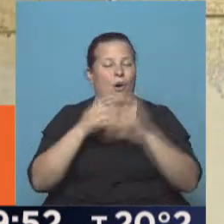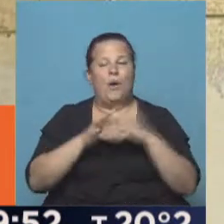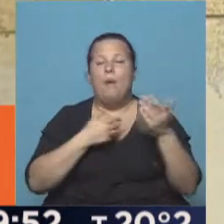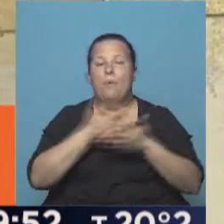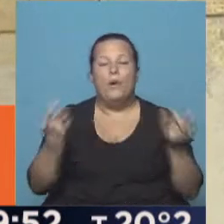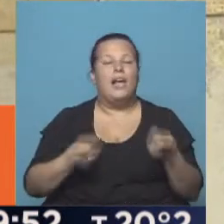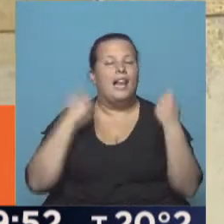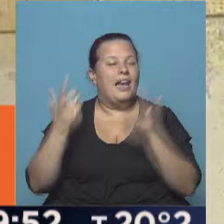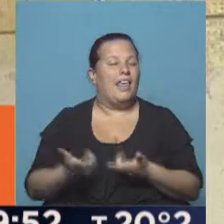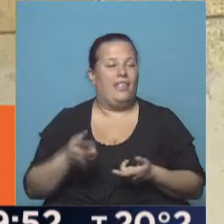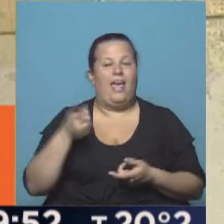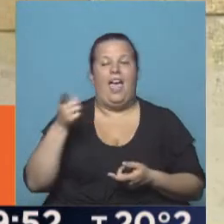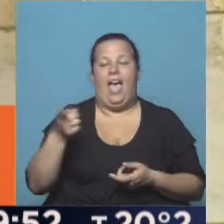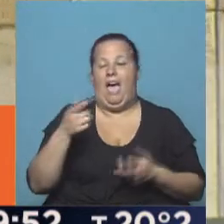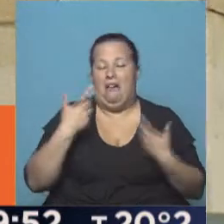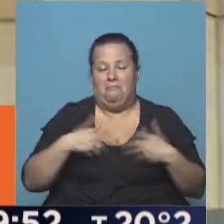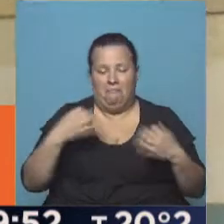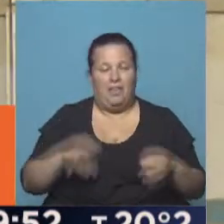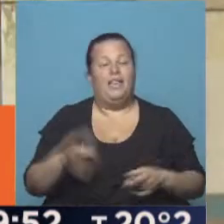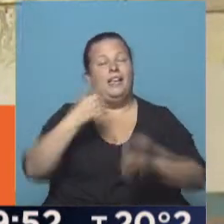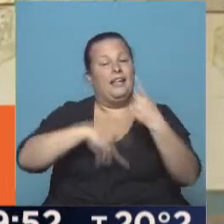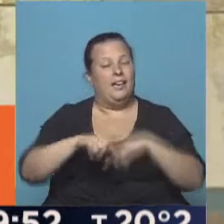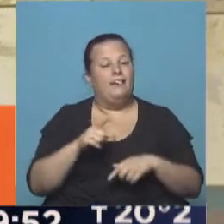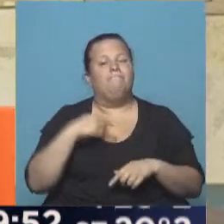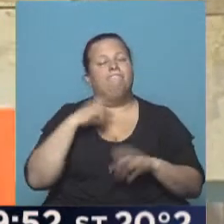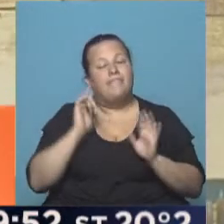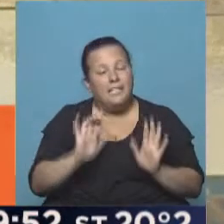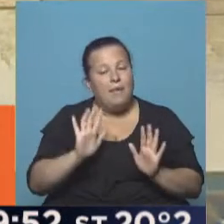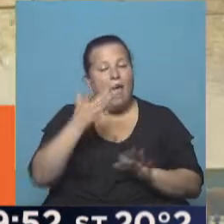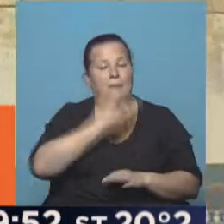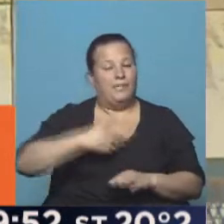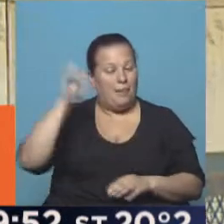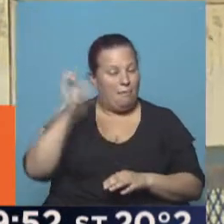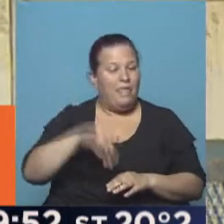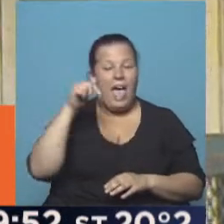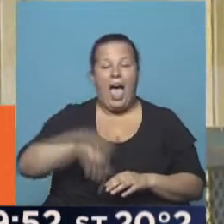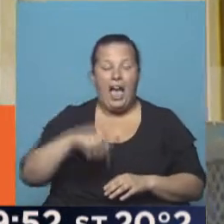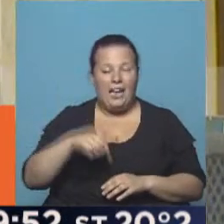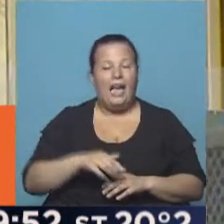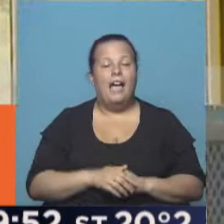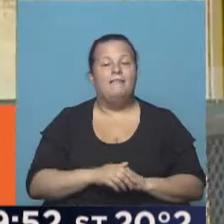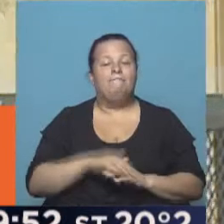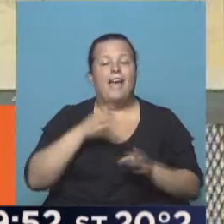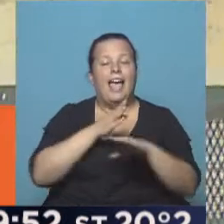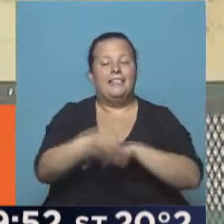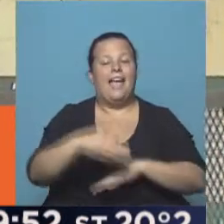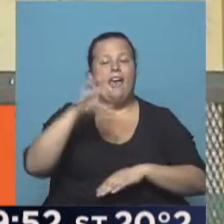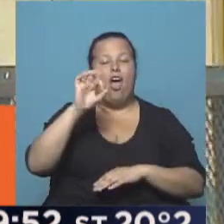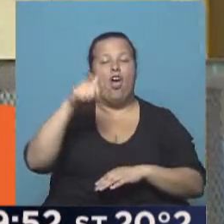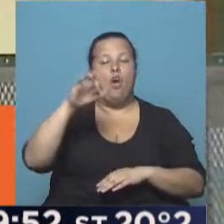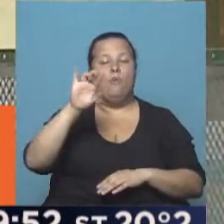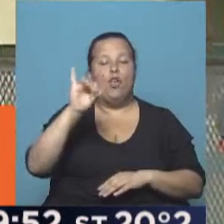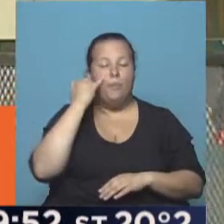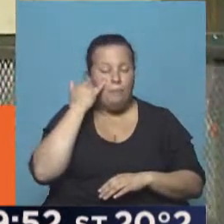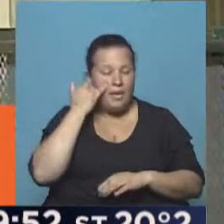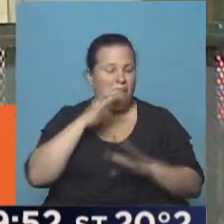otorgada en forma discrecional y mientras esperamos a la presidenta aquí en la entrada de comodoro py